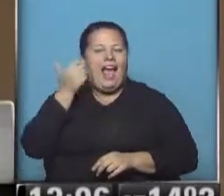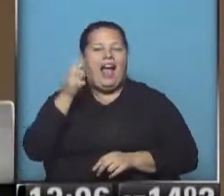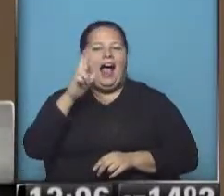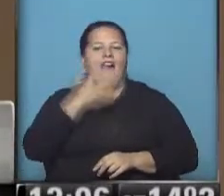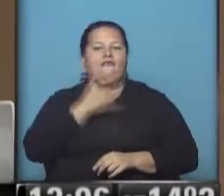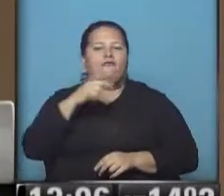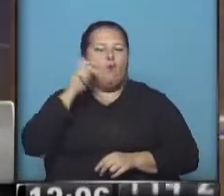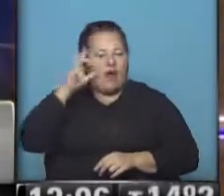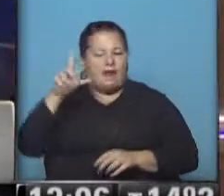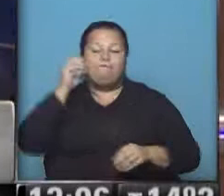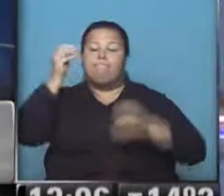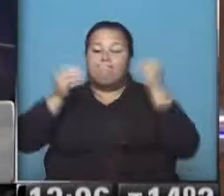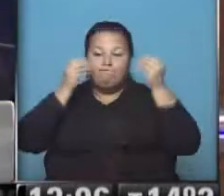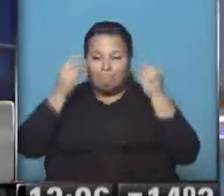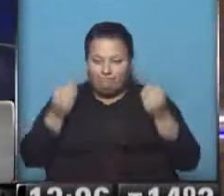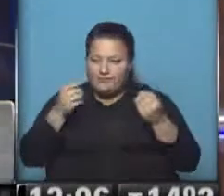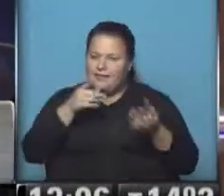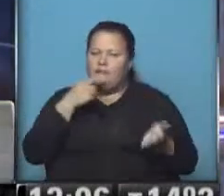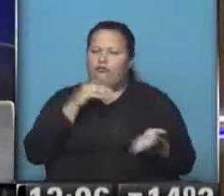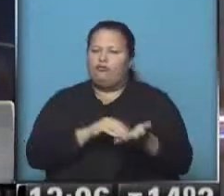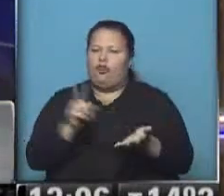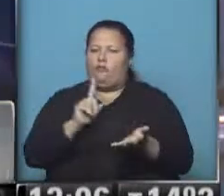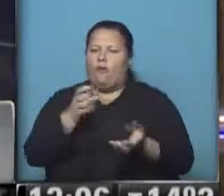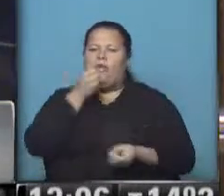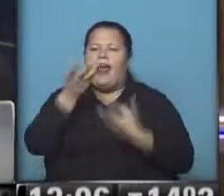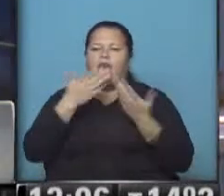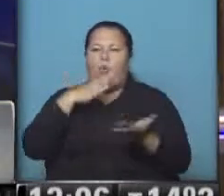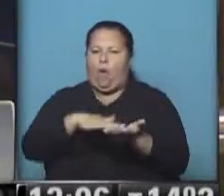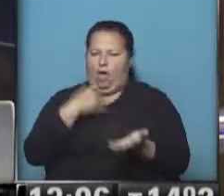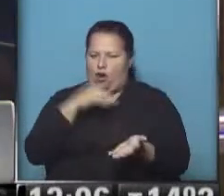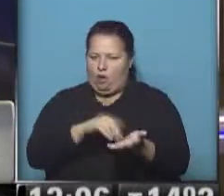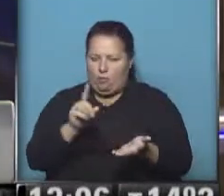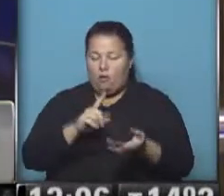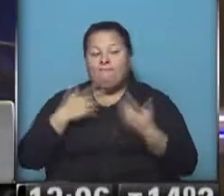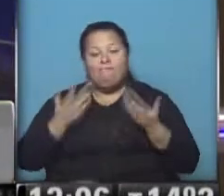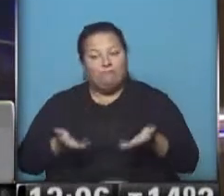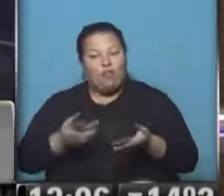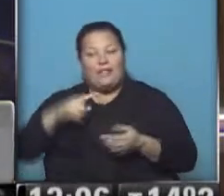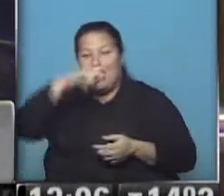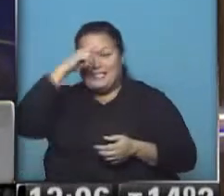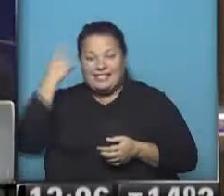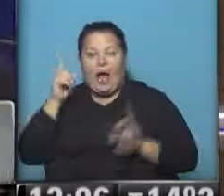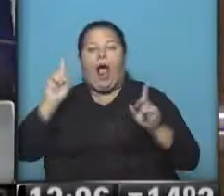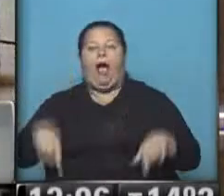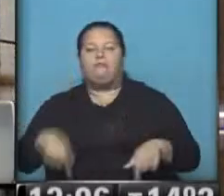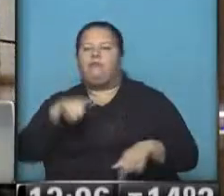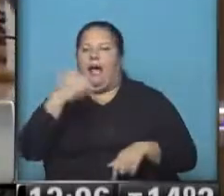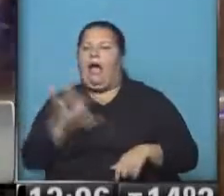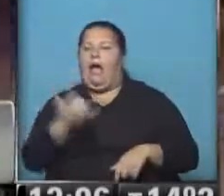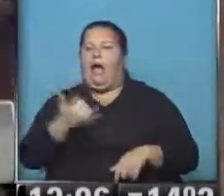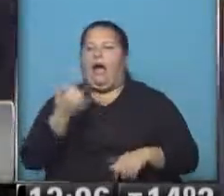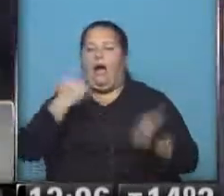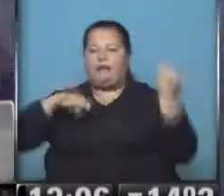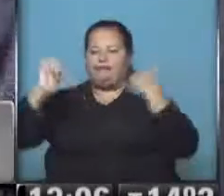lo que preocupa, por supuesto, es que esto no figuraba en su declaración jurada, con lo cual el Estado no estaba enterado de que tenía